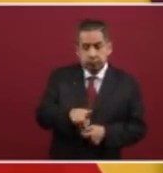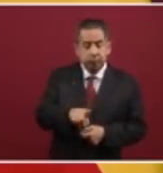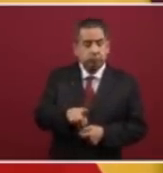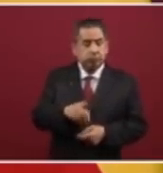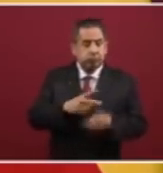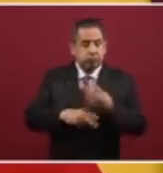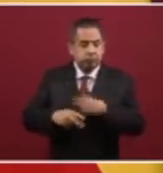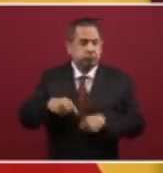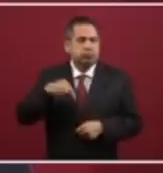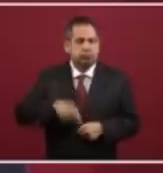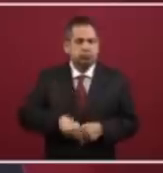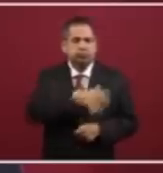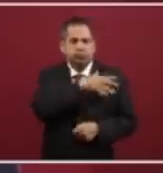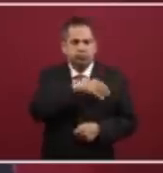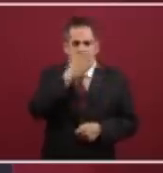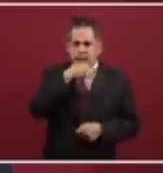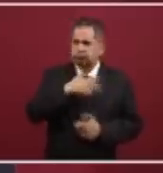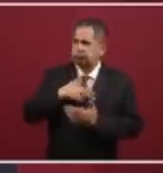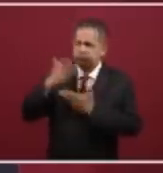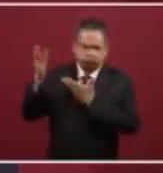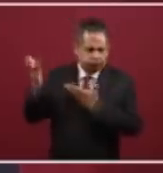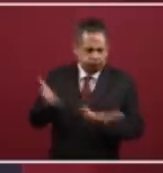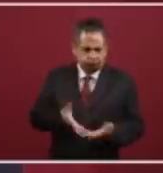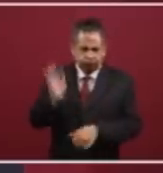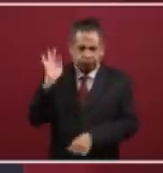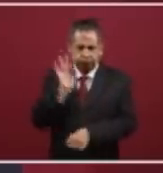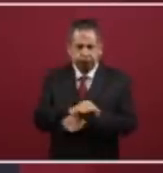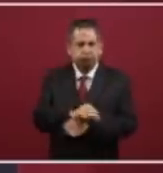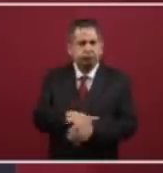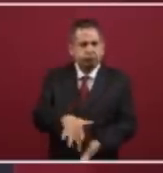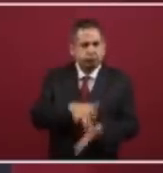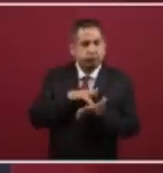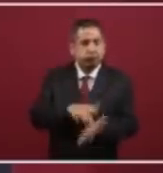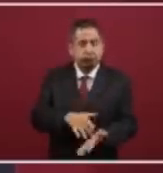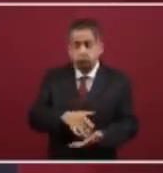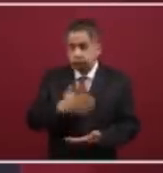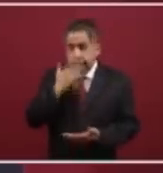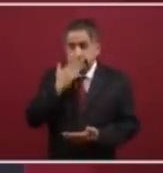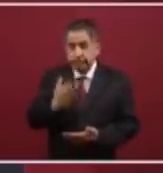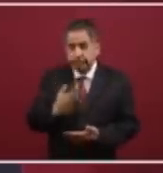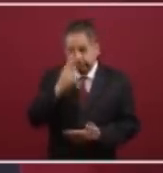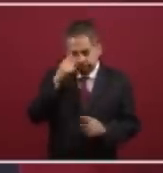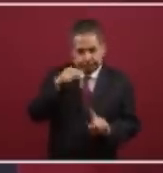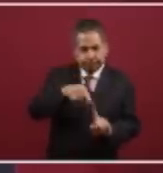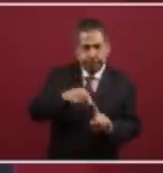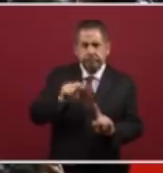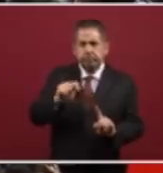le da refugio le da apoyo otros